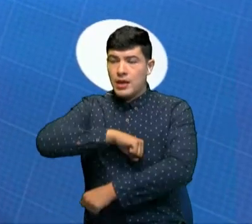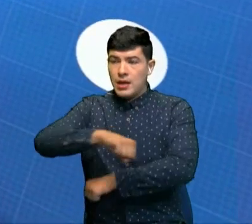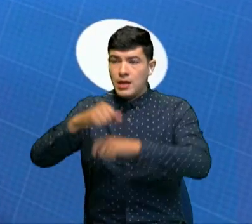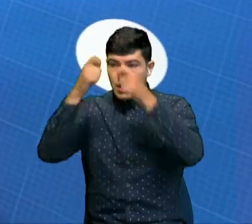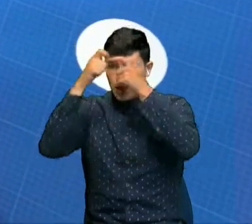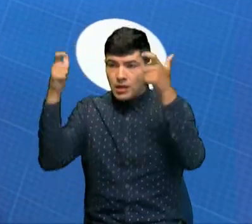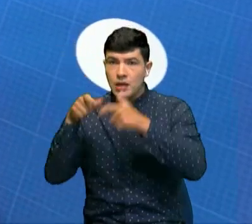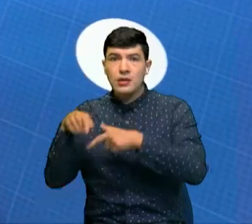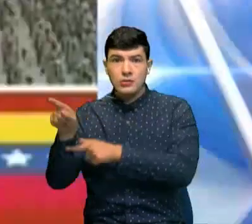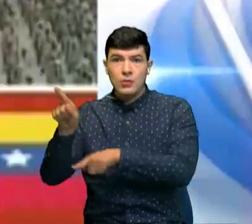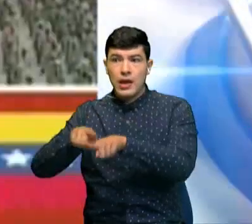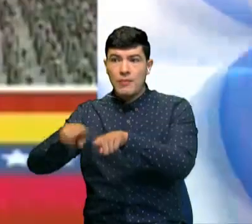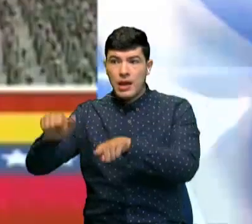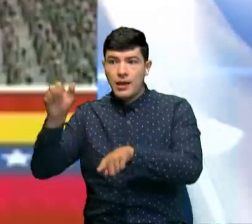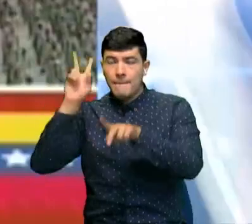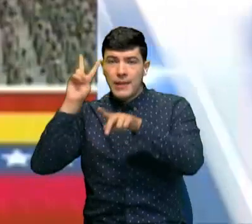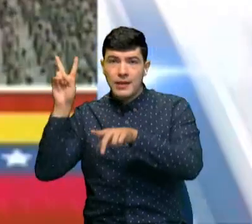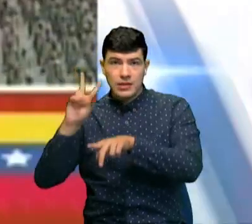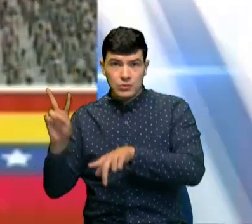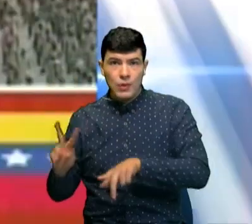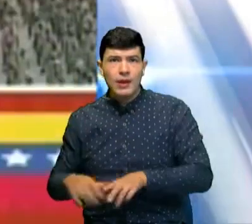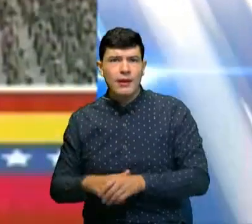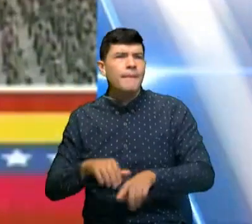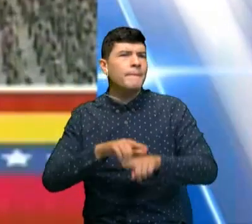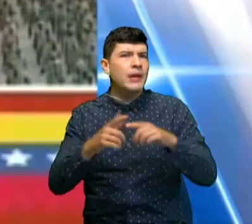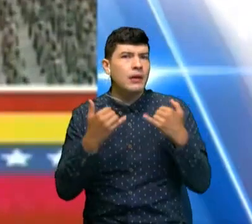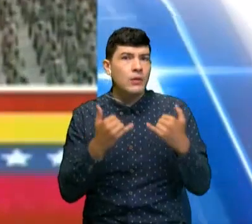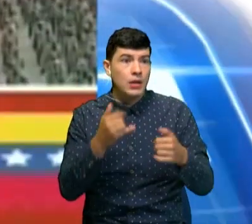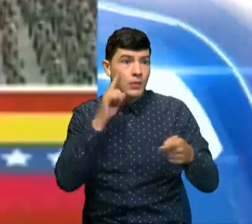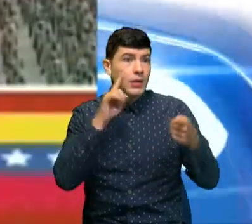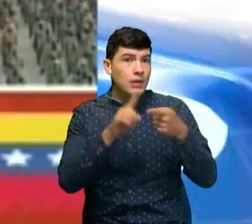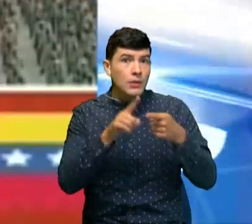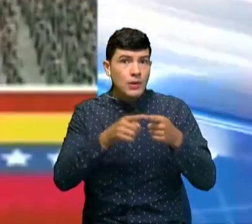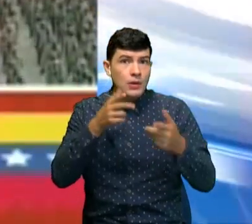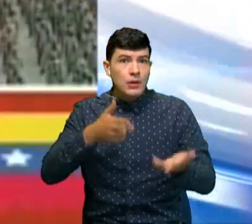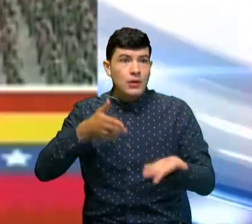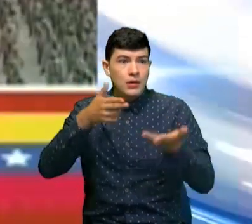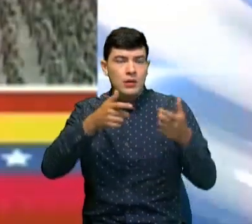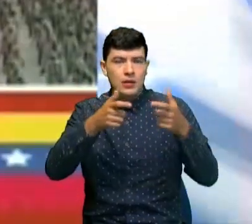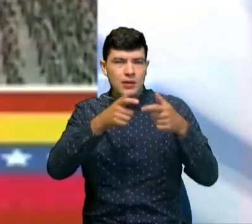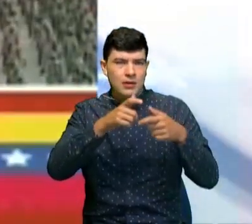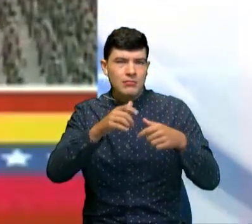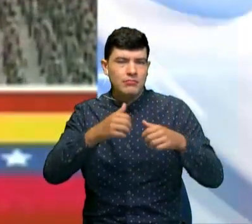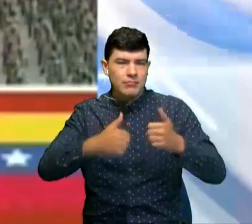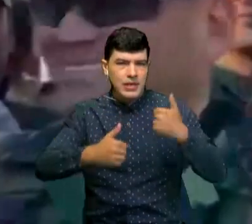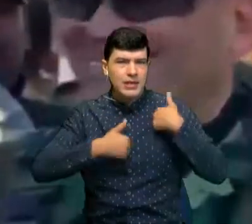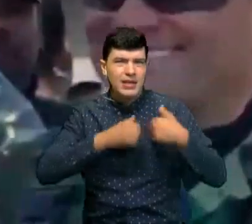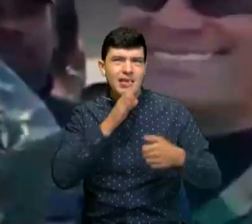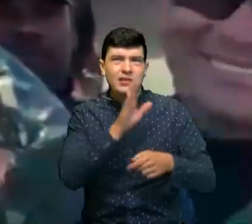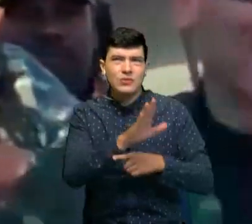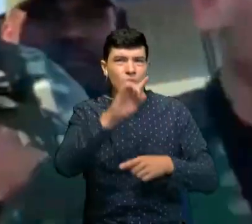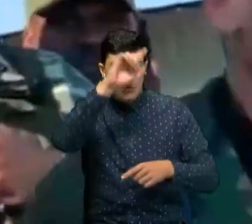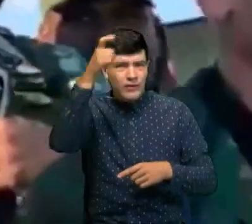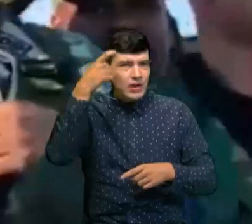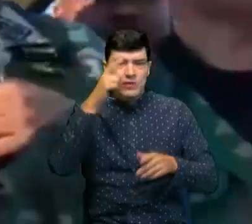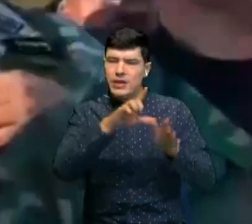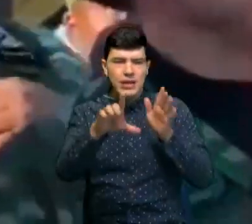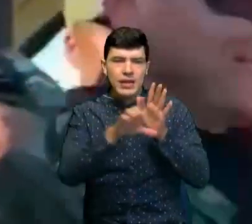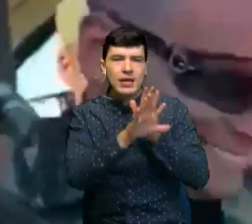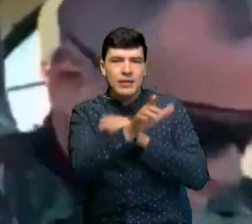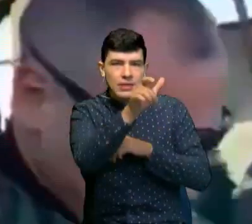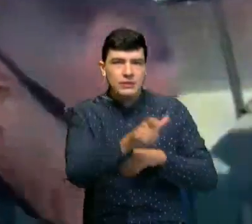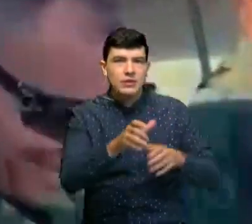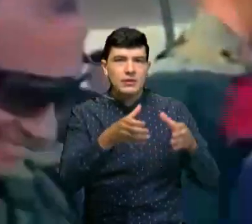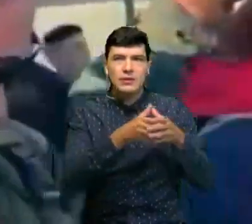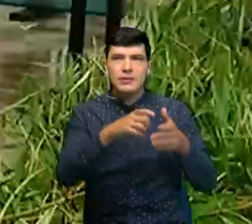en la hermana república igualmente anunciaron que se declaró objetivo militar el gobierno ilegítimo de la hermana república venezuela encabeza nicolás